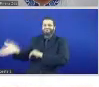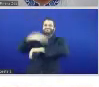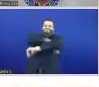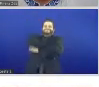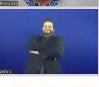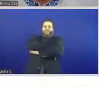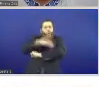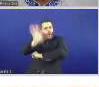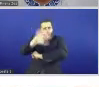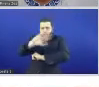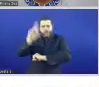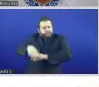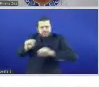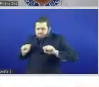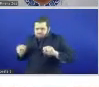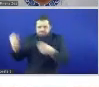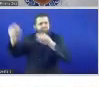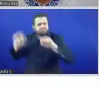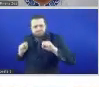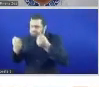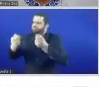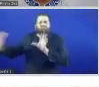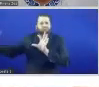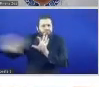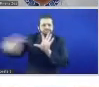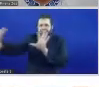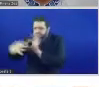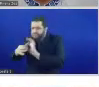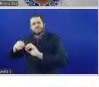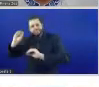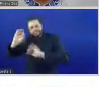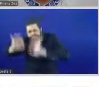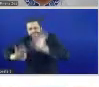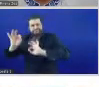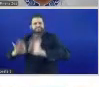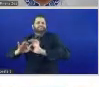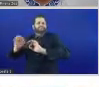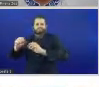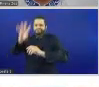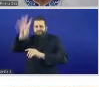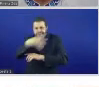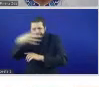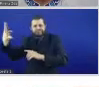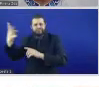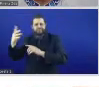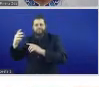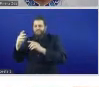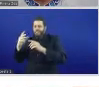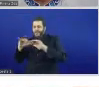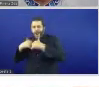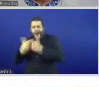los niveles locales o en los niveles nacionales. Por otro lado, creo que